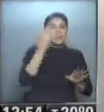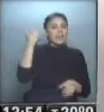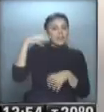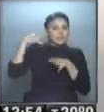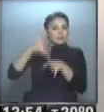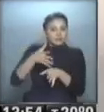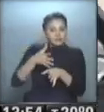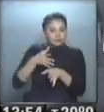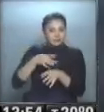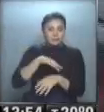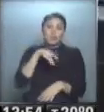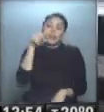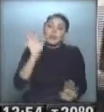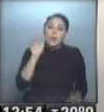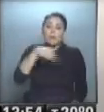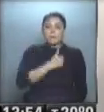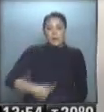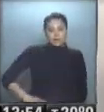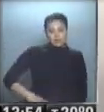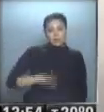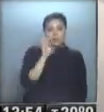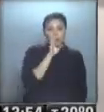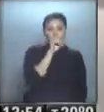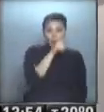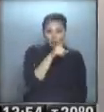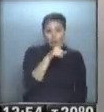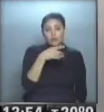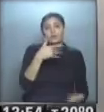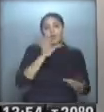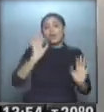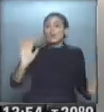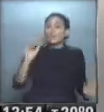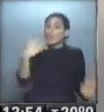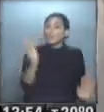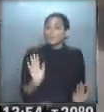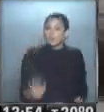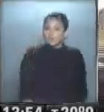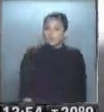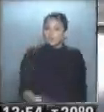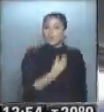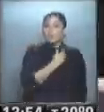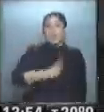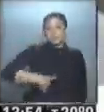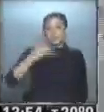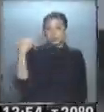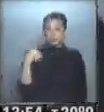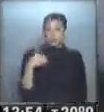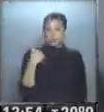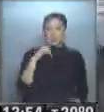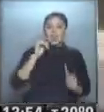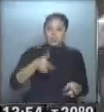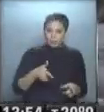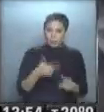intervención armada en Siria, aunque el presidente Barack Obama no la descartó por completo. La presidencia argentina además